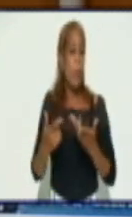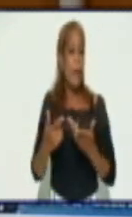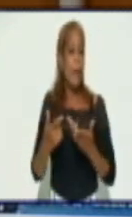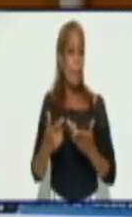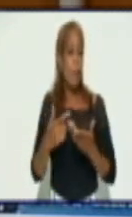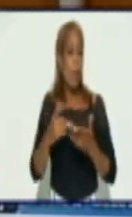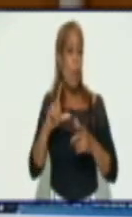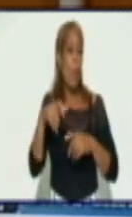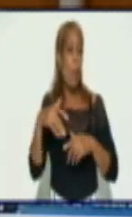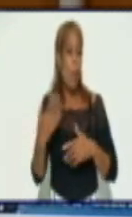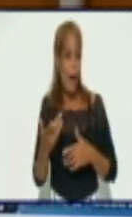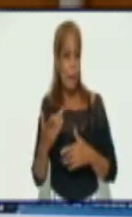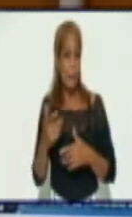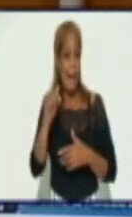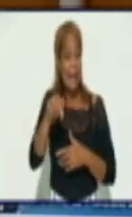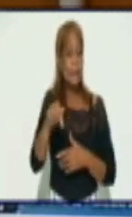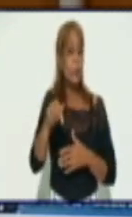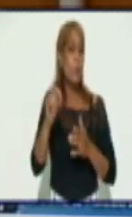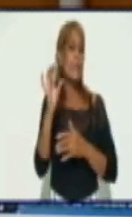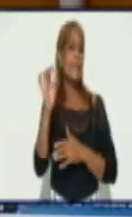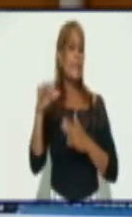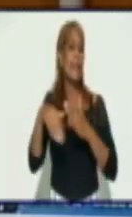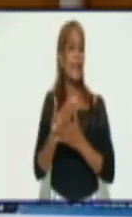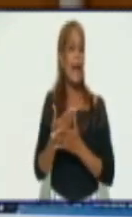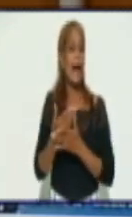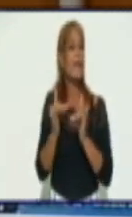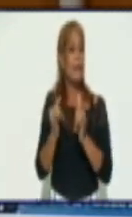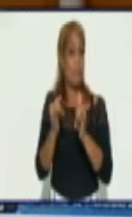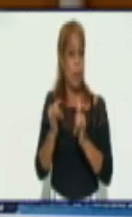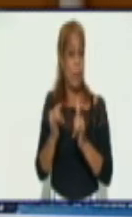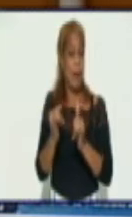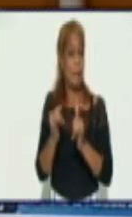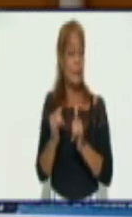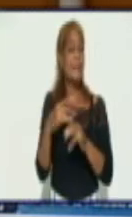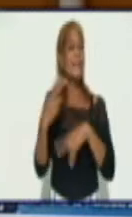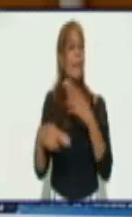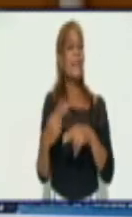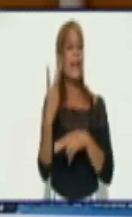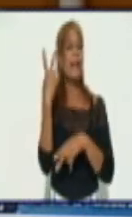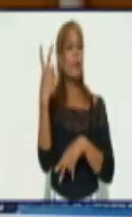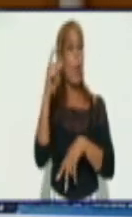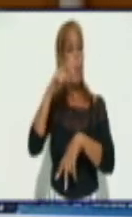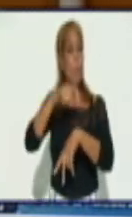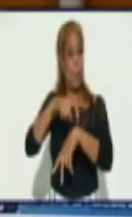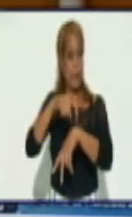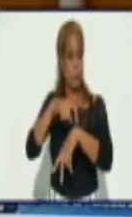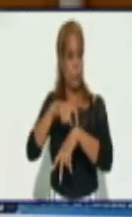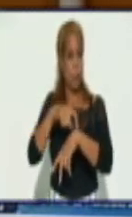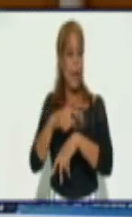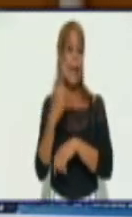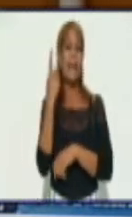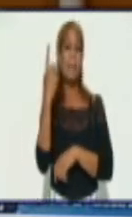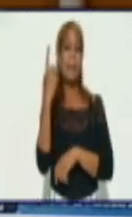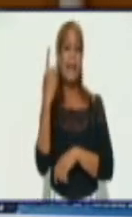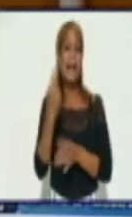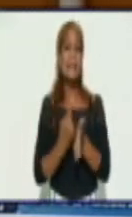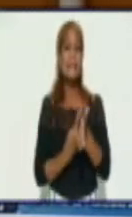de durante estos 15 días este trámite se va a desarrollar en dos momentos en la primera semana